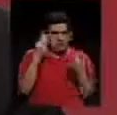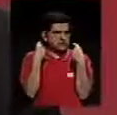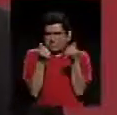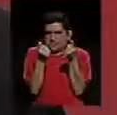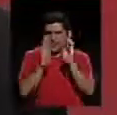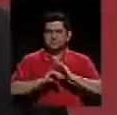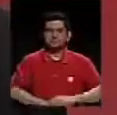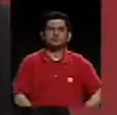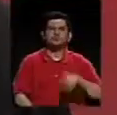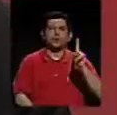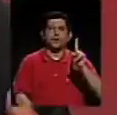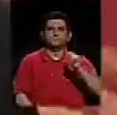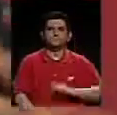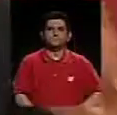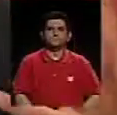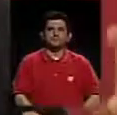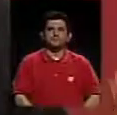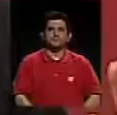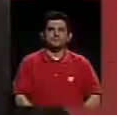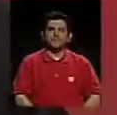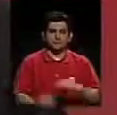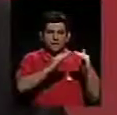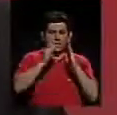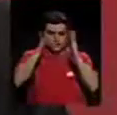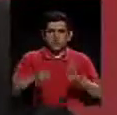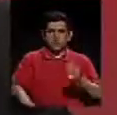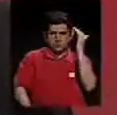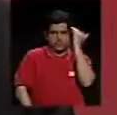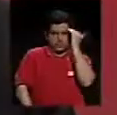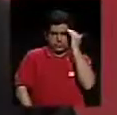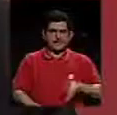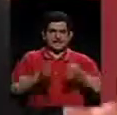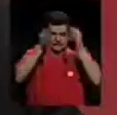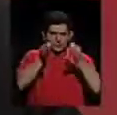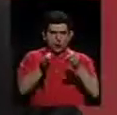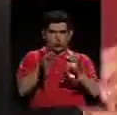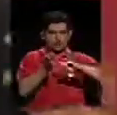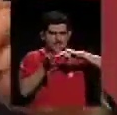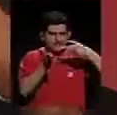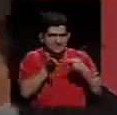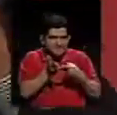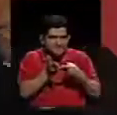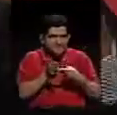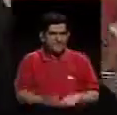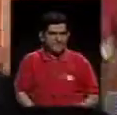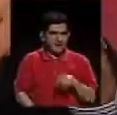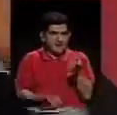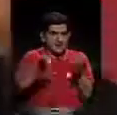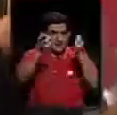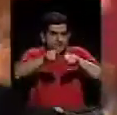de pájaro. Una, que haya una ciudadanía muy consciente de que la Corte representa y es